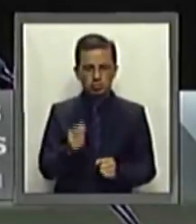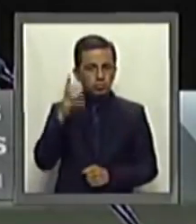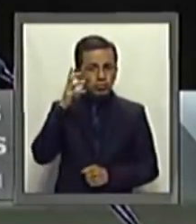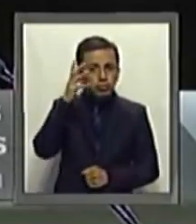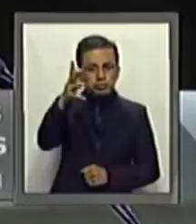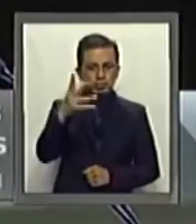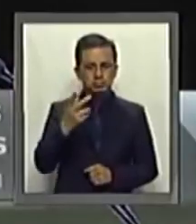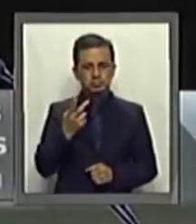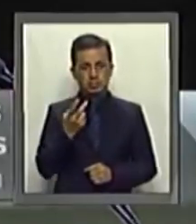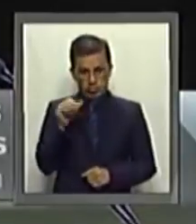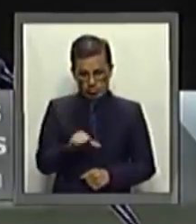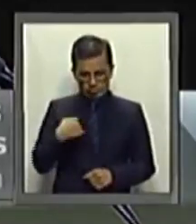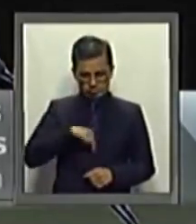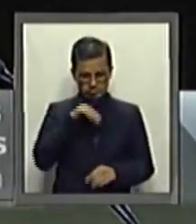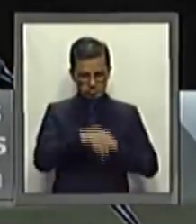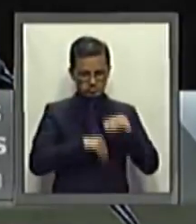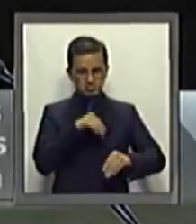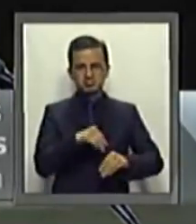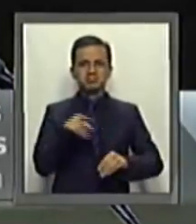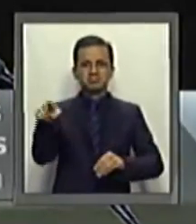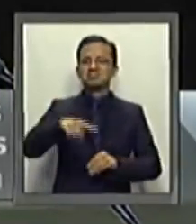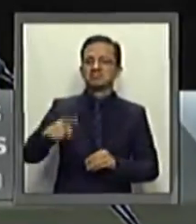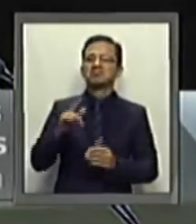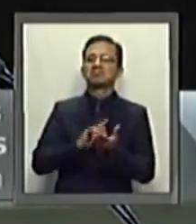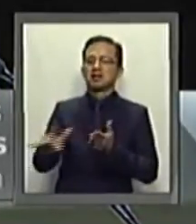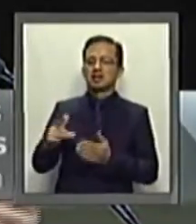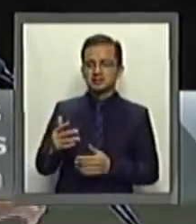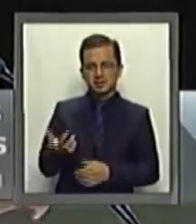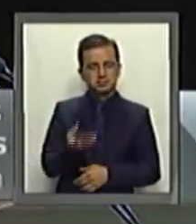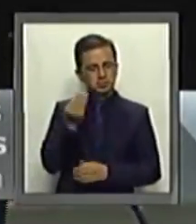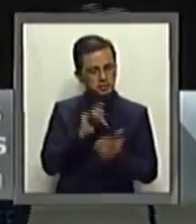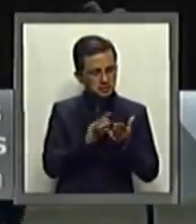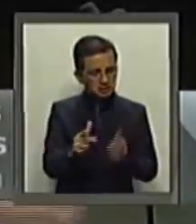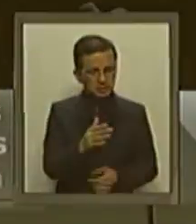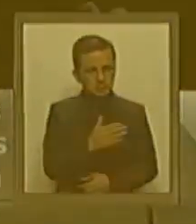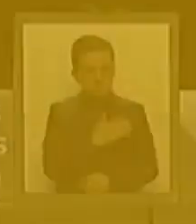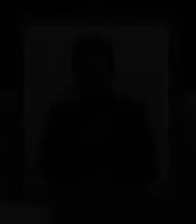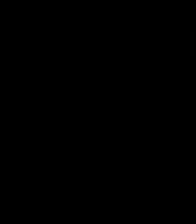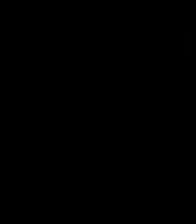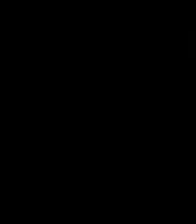de esas acciones por la cual nuestra gente nos reconocerá. Muchas gracias y enhorabuena.